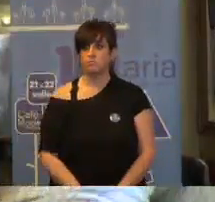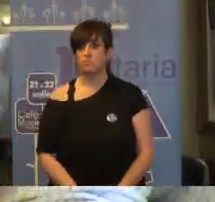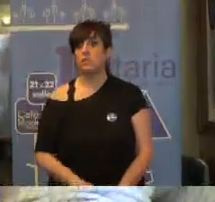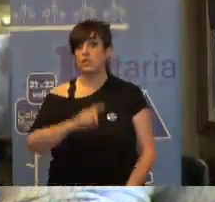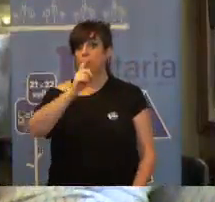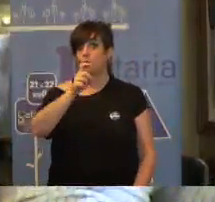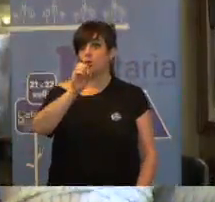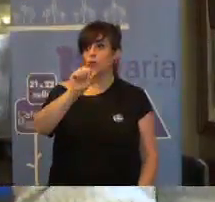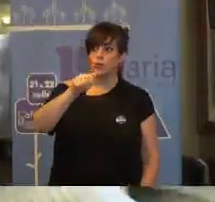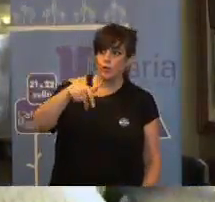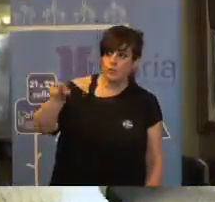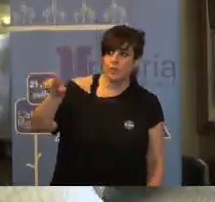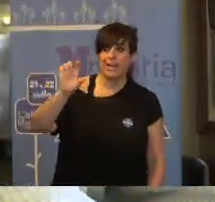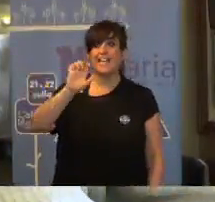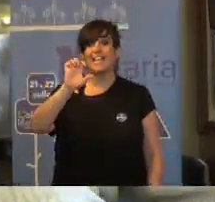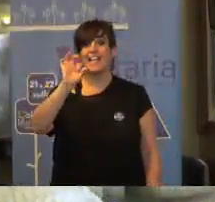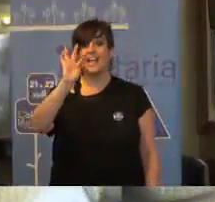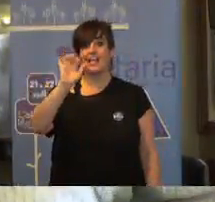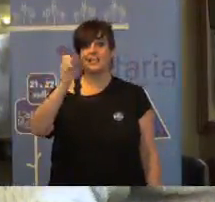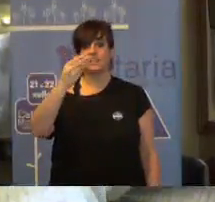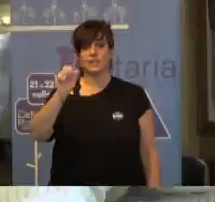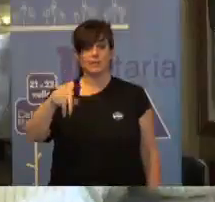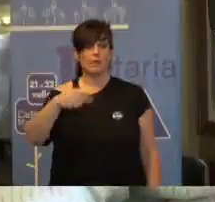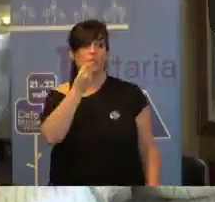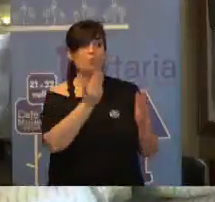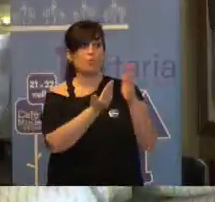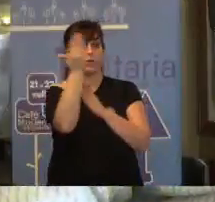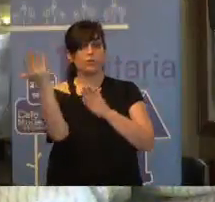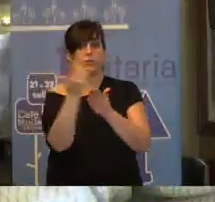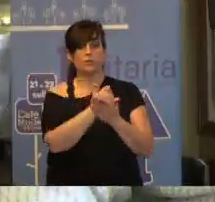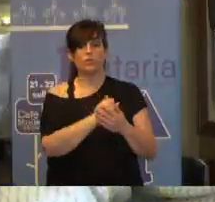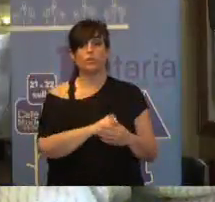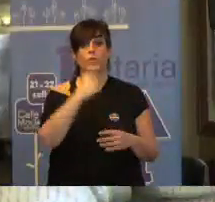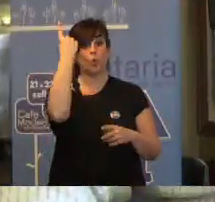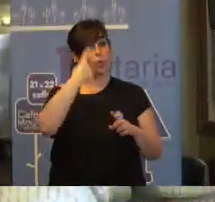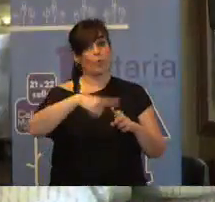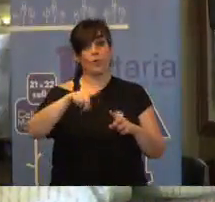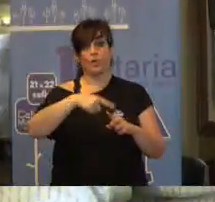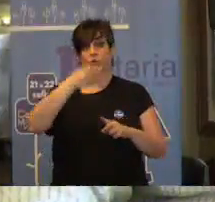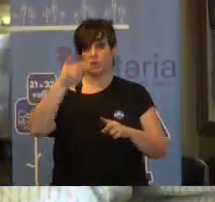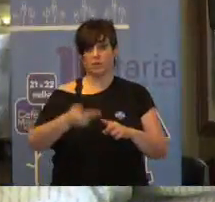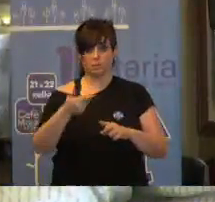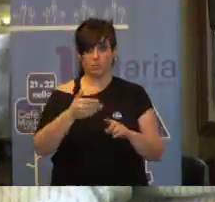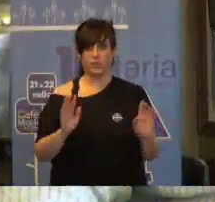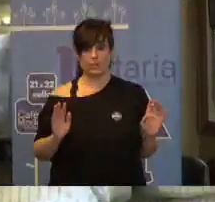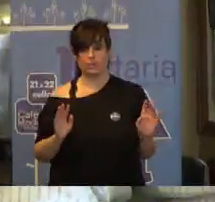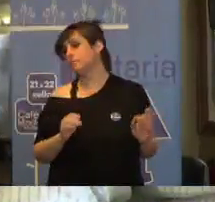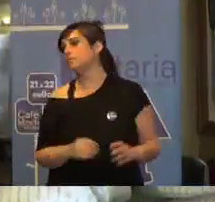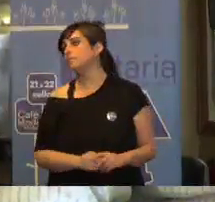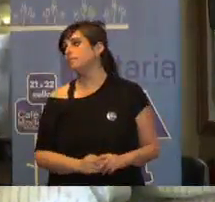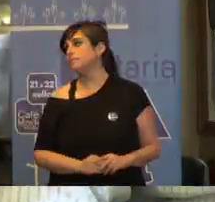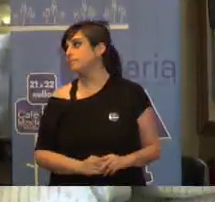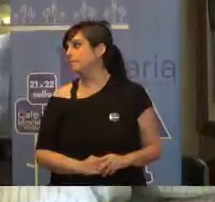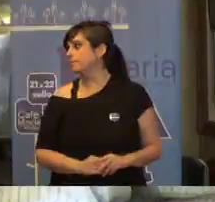Bueno, bo día a todos e a todas. Unha cousa bastante importante, de feito, bueno, estamos